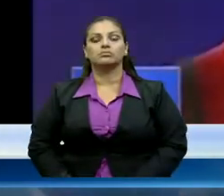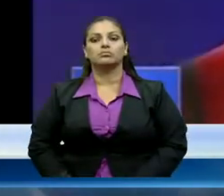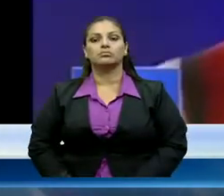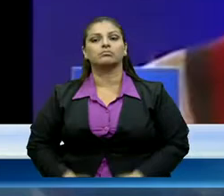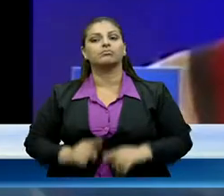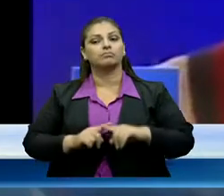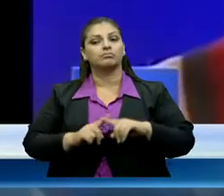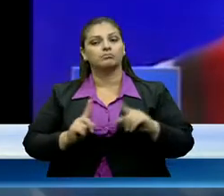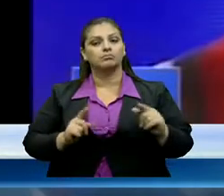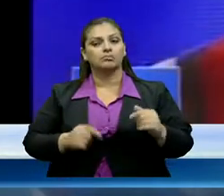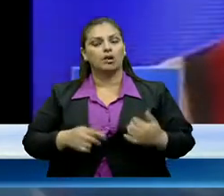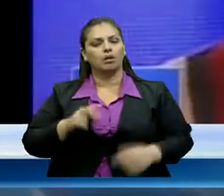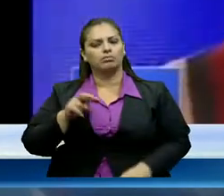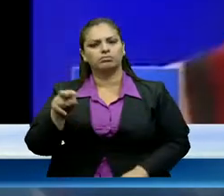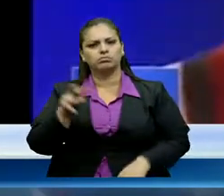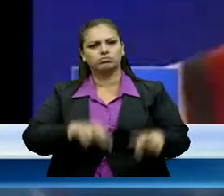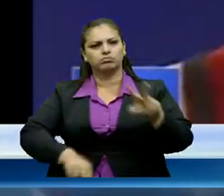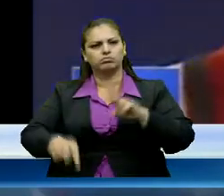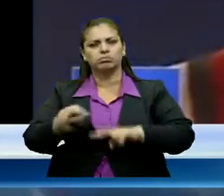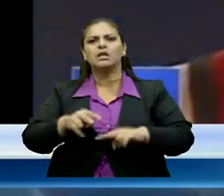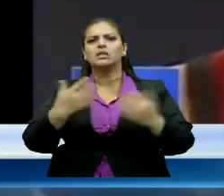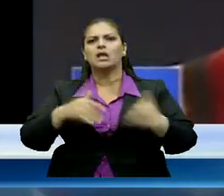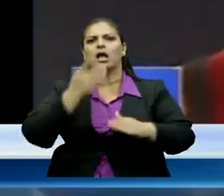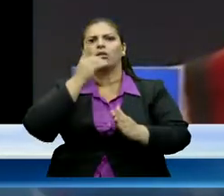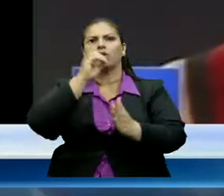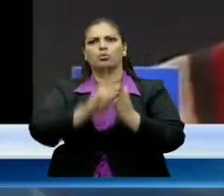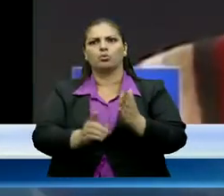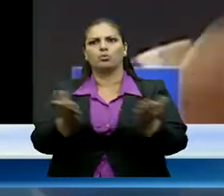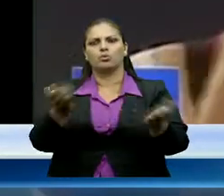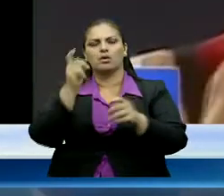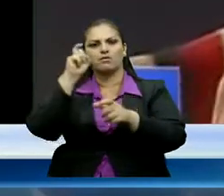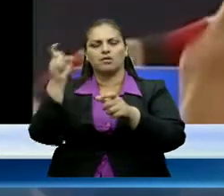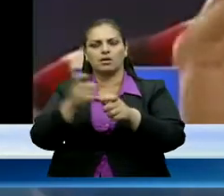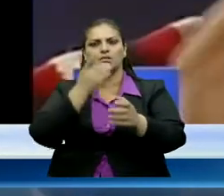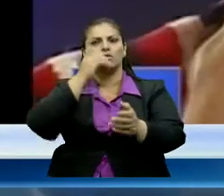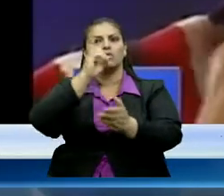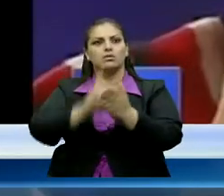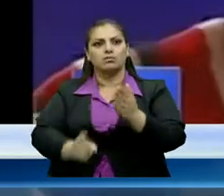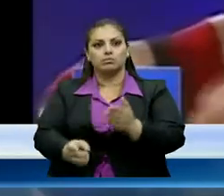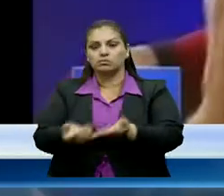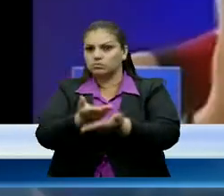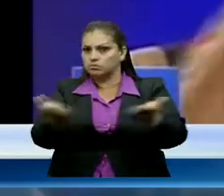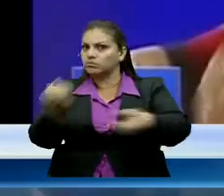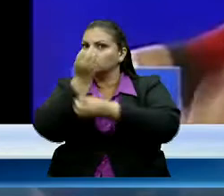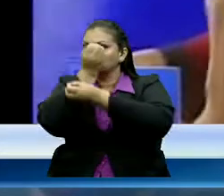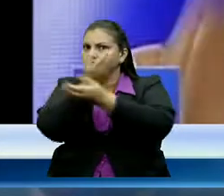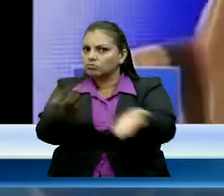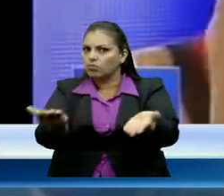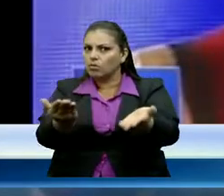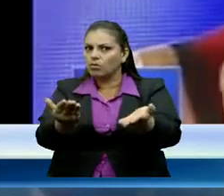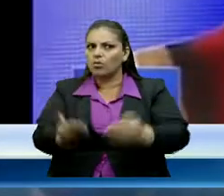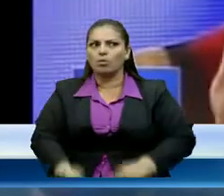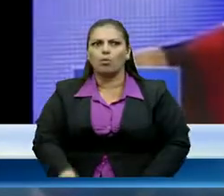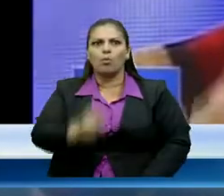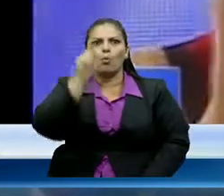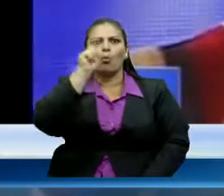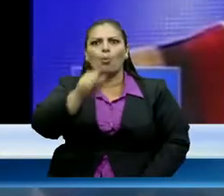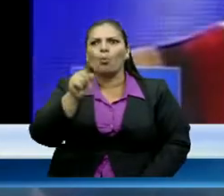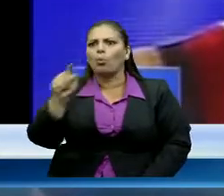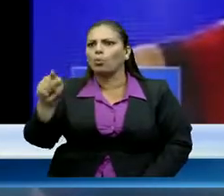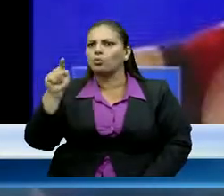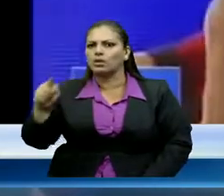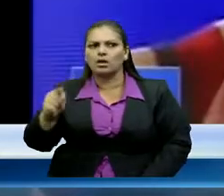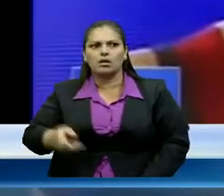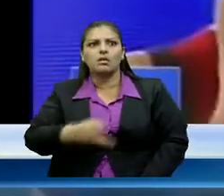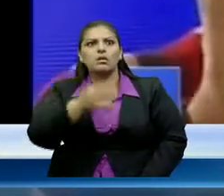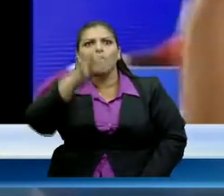judicializado el tema, está la denuncia en fiscalía. Pero sepan, ciudadanos, nadie tiene por qué comprar nada